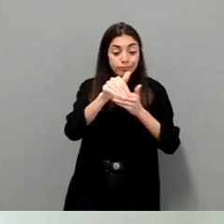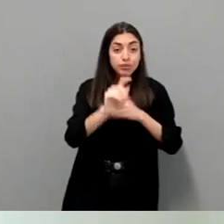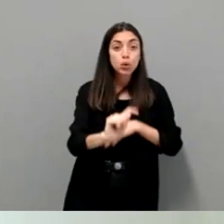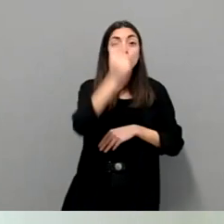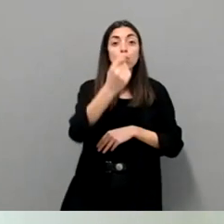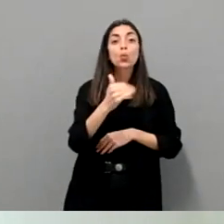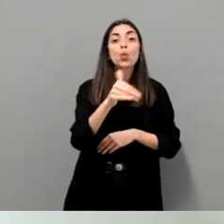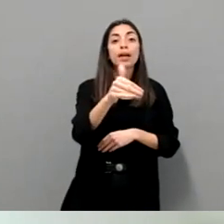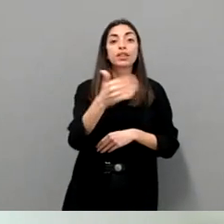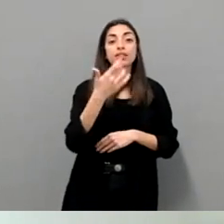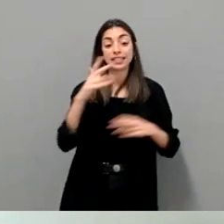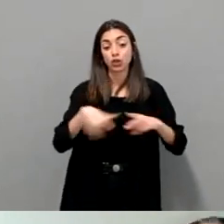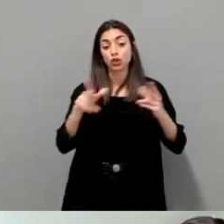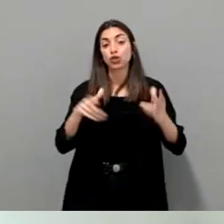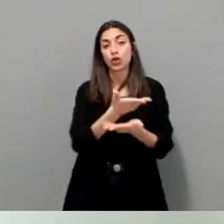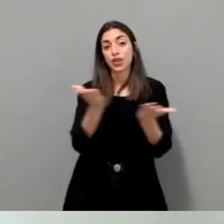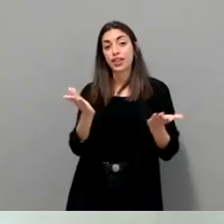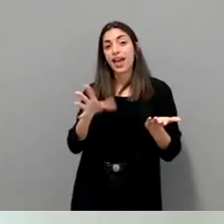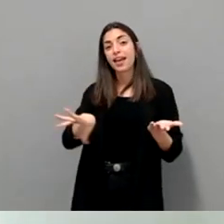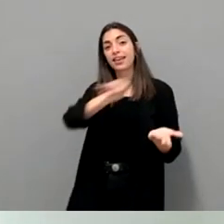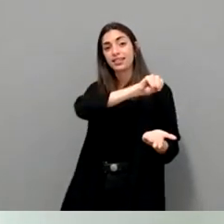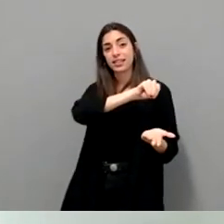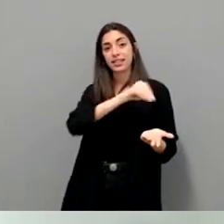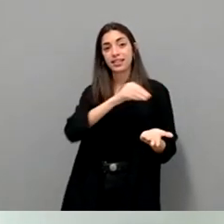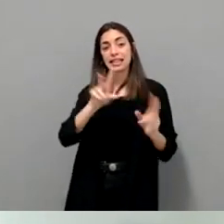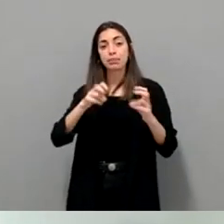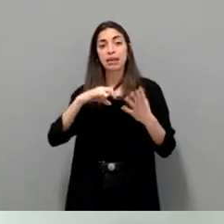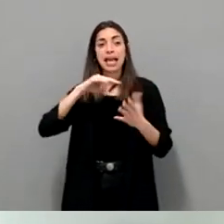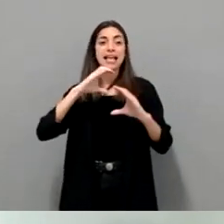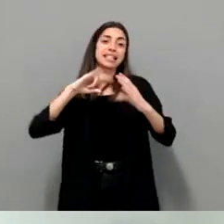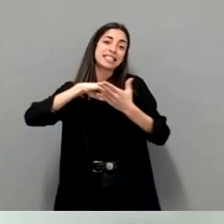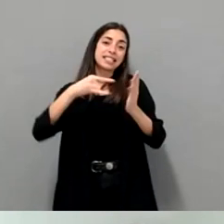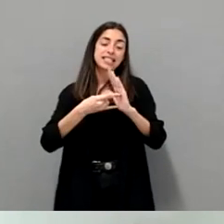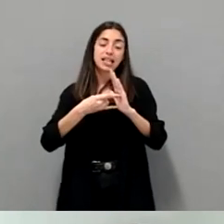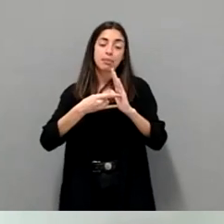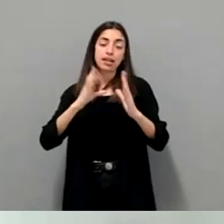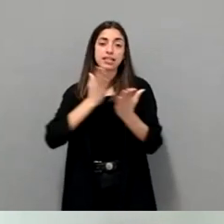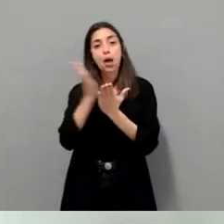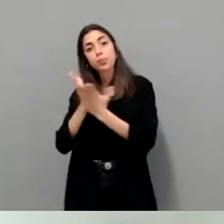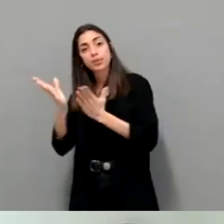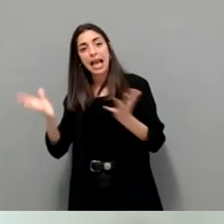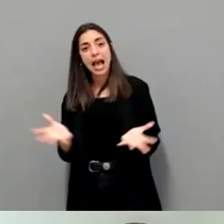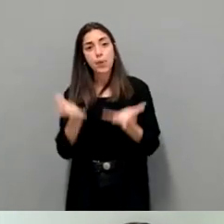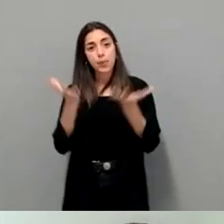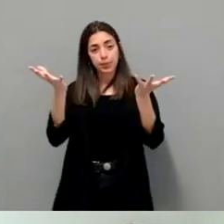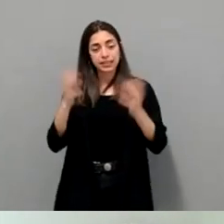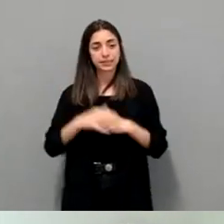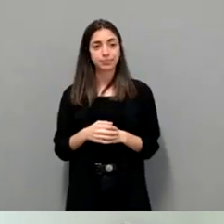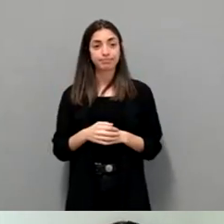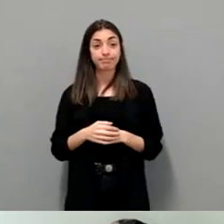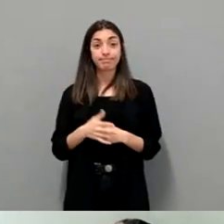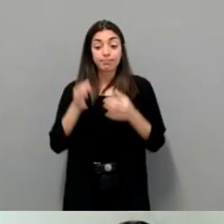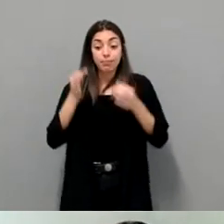llena, ¿no? De esos sistemas aumentativos y alternativos. Justamente, hablando